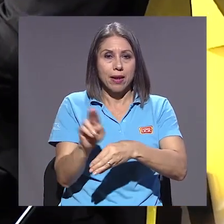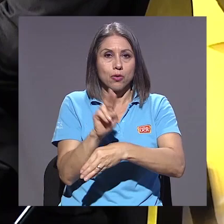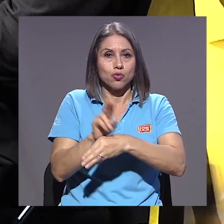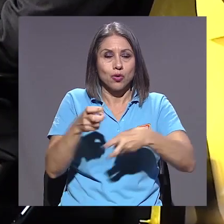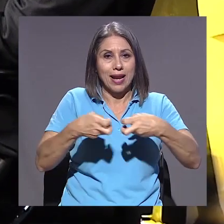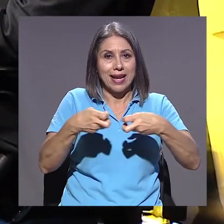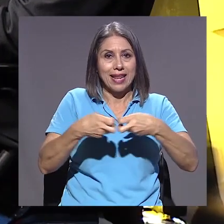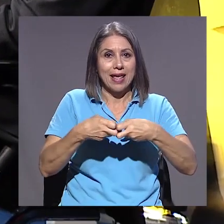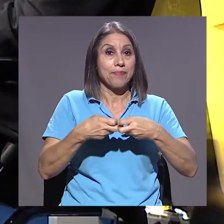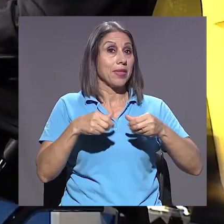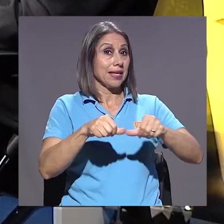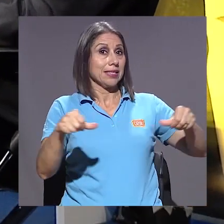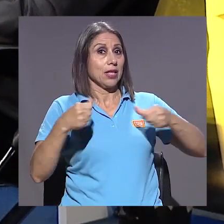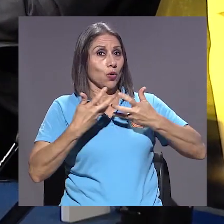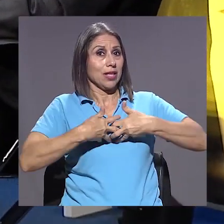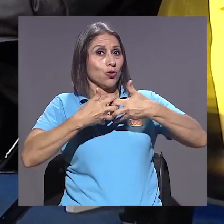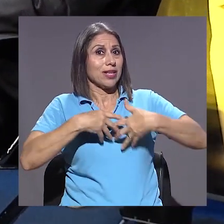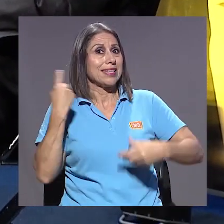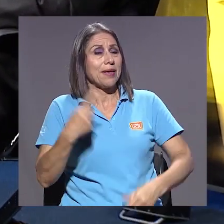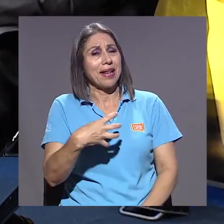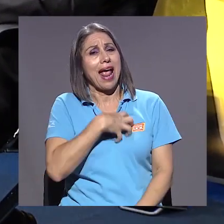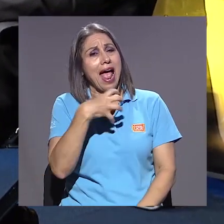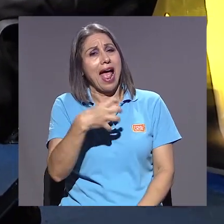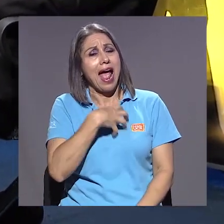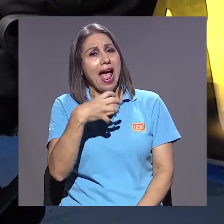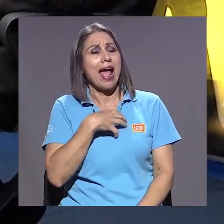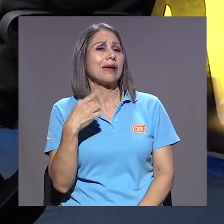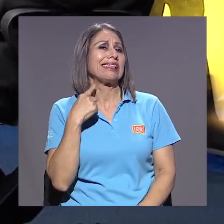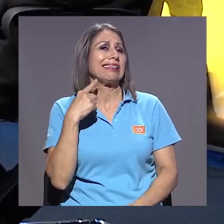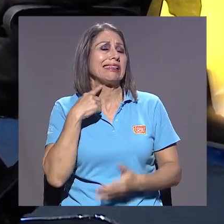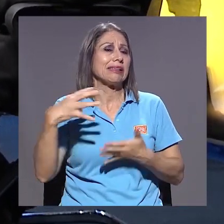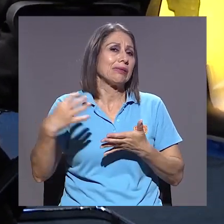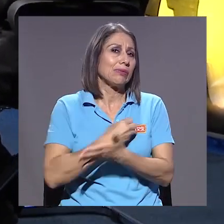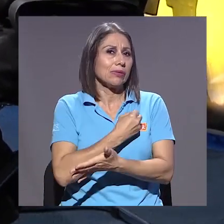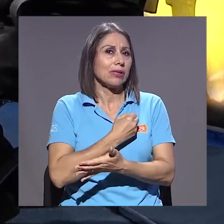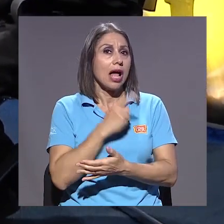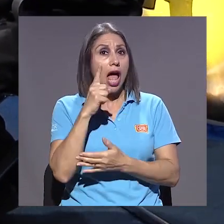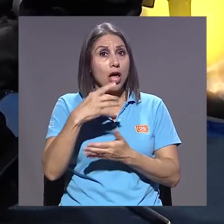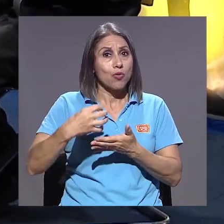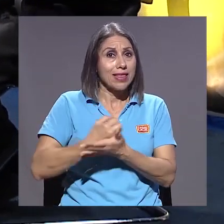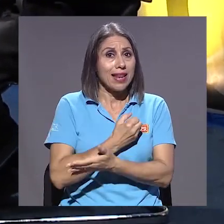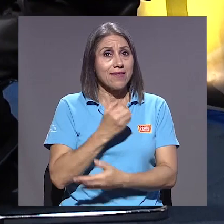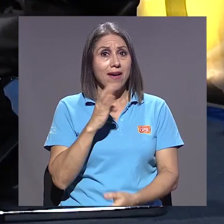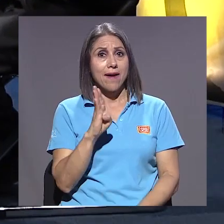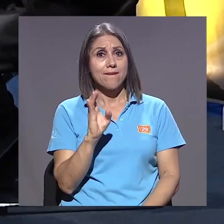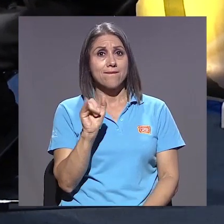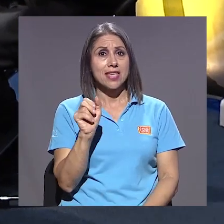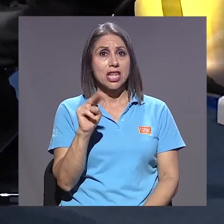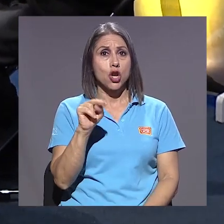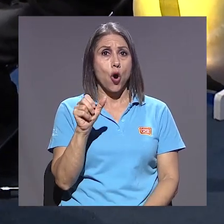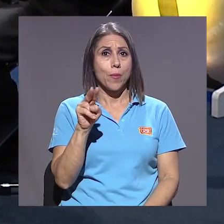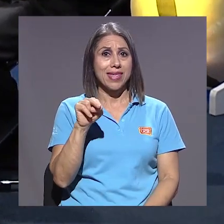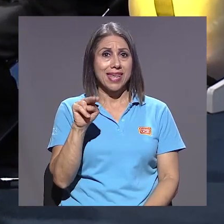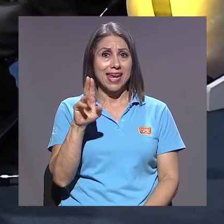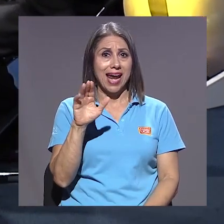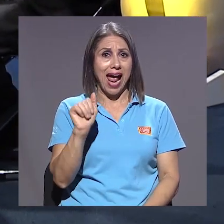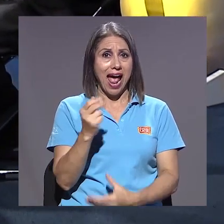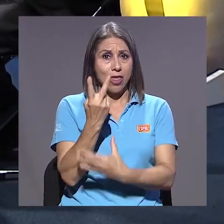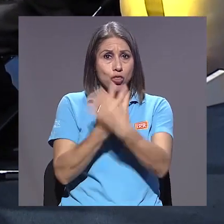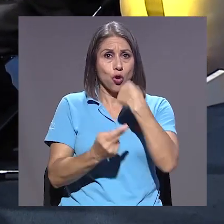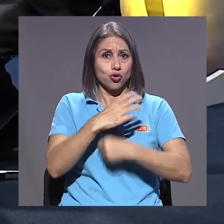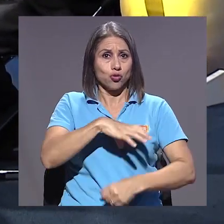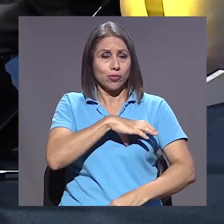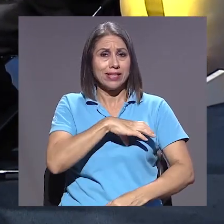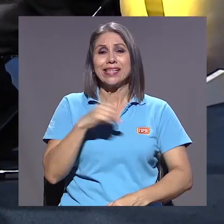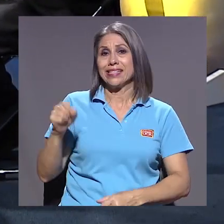queja de que los precios son muy altos, como es la tarifa, hay una tarifa binómica, ¿no? De potencia. Sí, ahí, bueno, es mucho más complejo eso. Lo